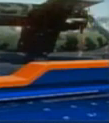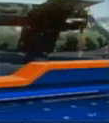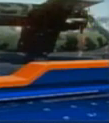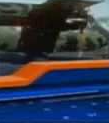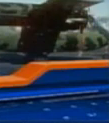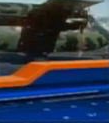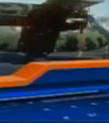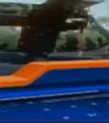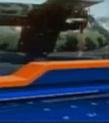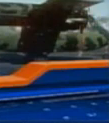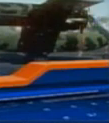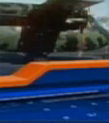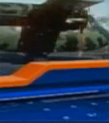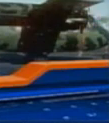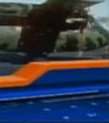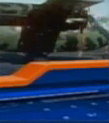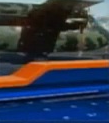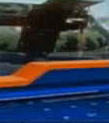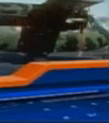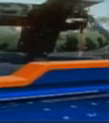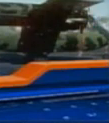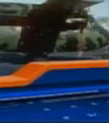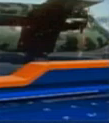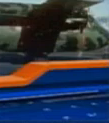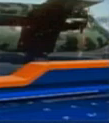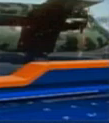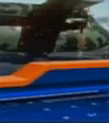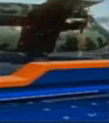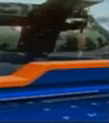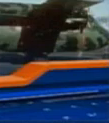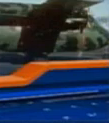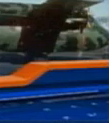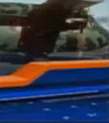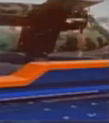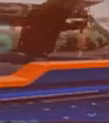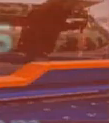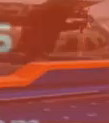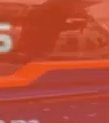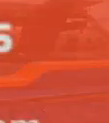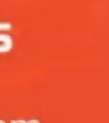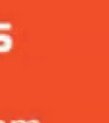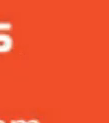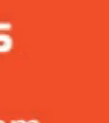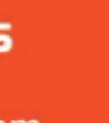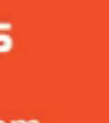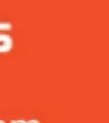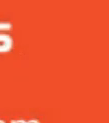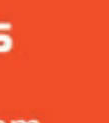Amazonas. Esta es la información que tenemos de último momento. Ustedes continúan con más noticias. Gisela, muy buenos días.